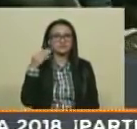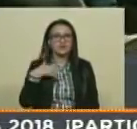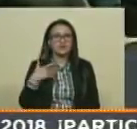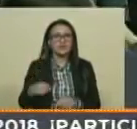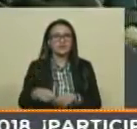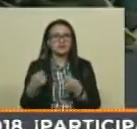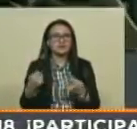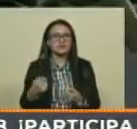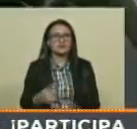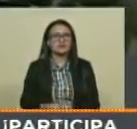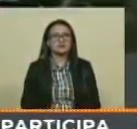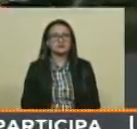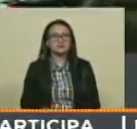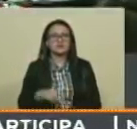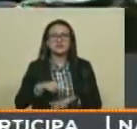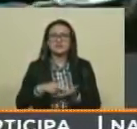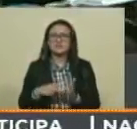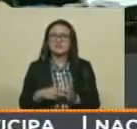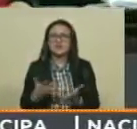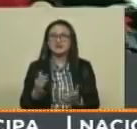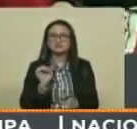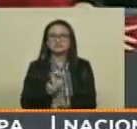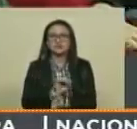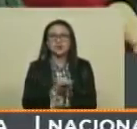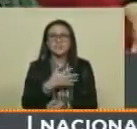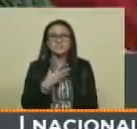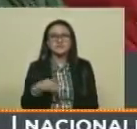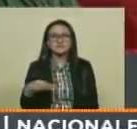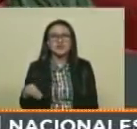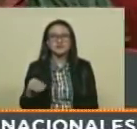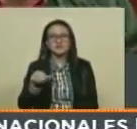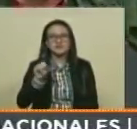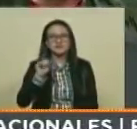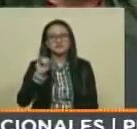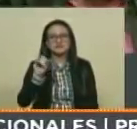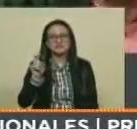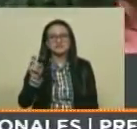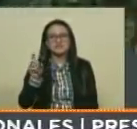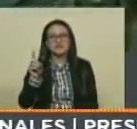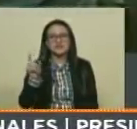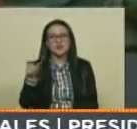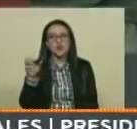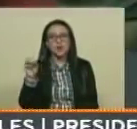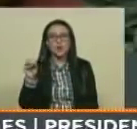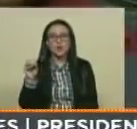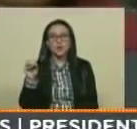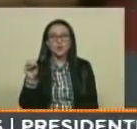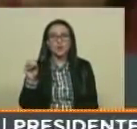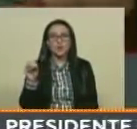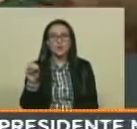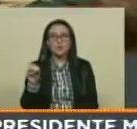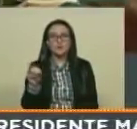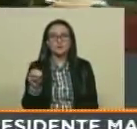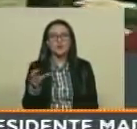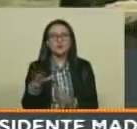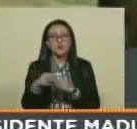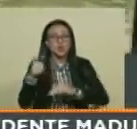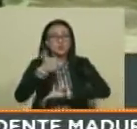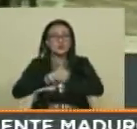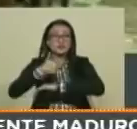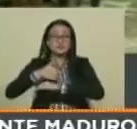Estamos hablando que por este hecho fueron detenidos el presidente de Citgo, Petroleum Corporation, toda su